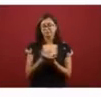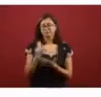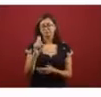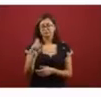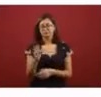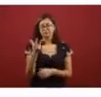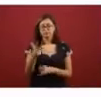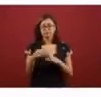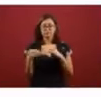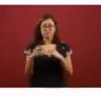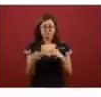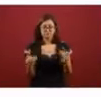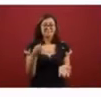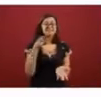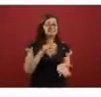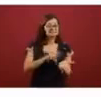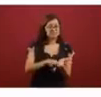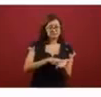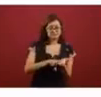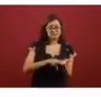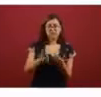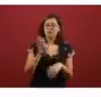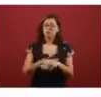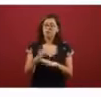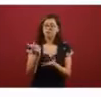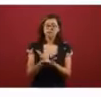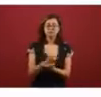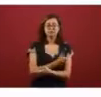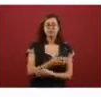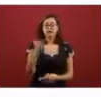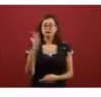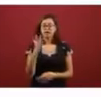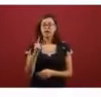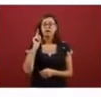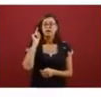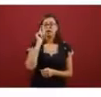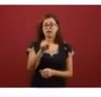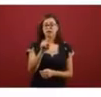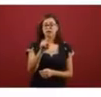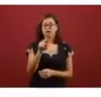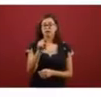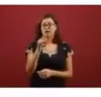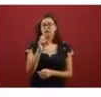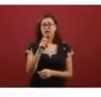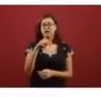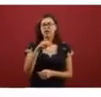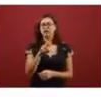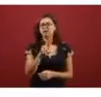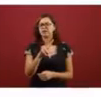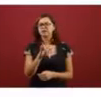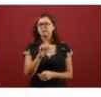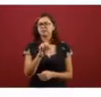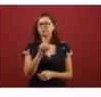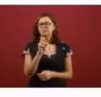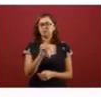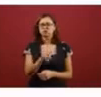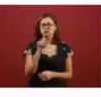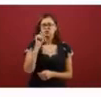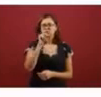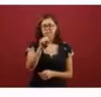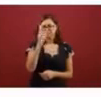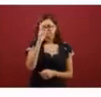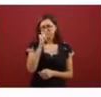diésel, el más alto, con el margen más alto, lo tenemos en Corporativo Enervisión en Hermosillo, Sonora, con un